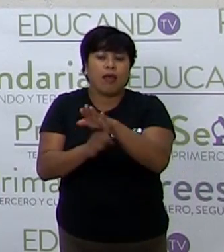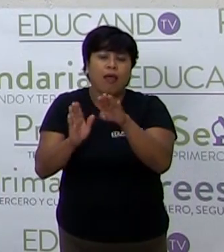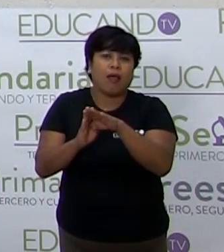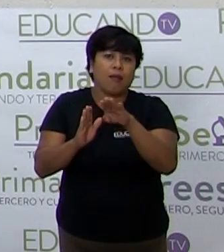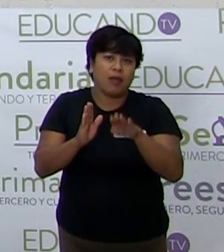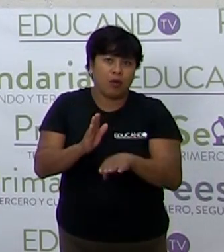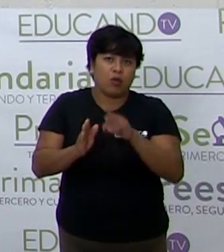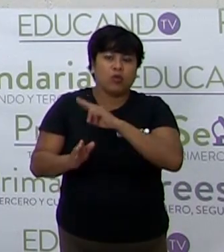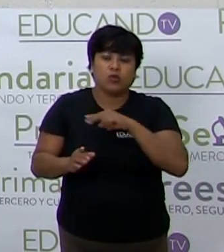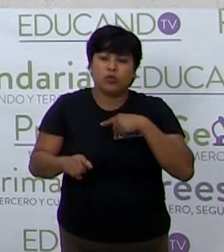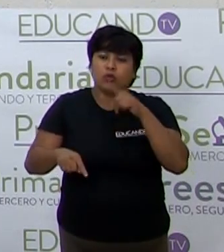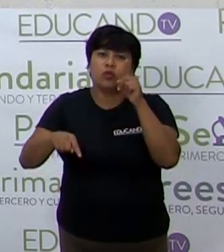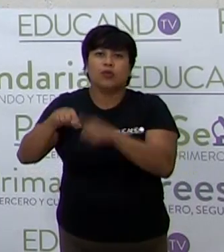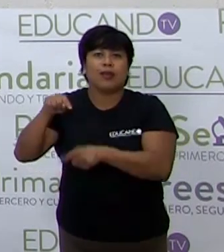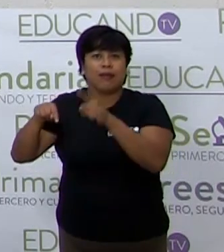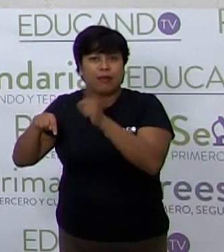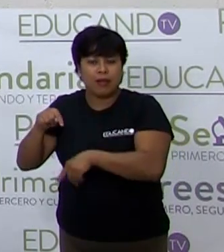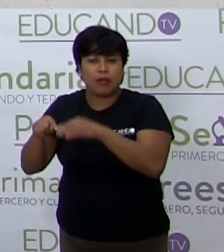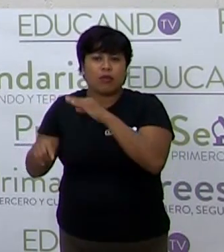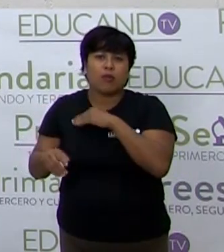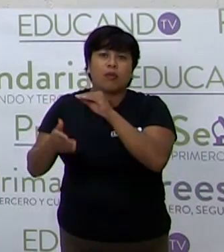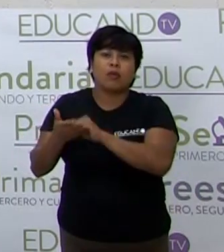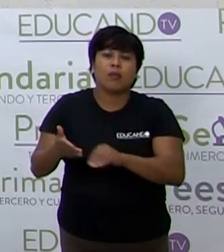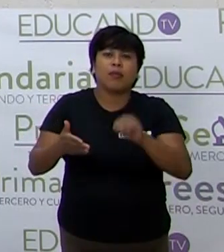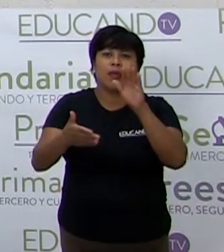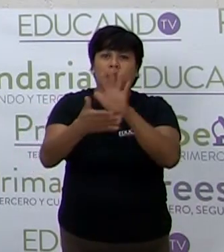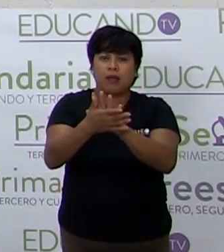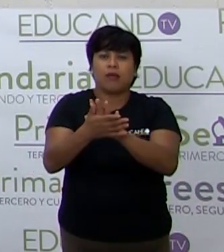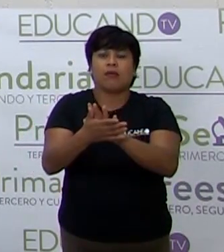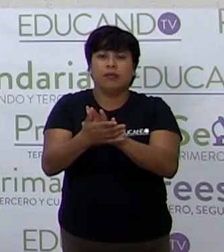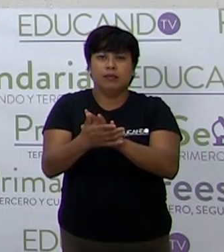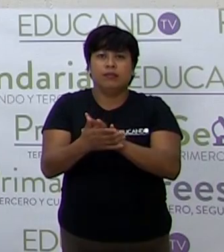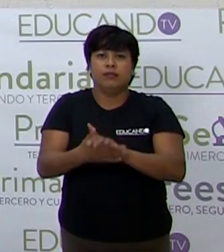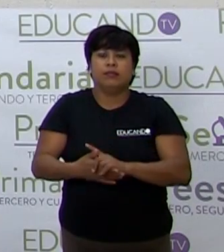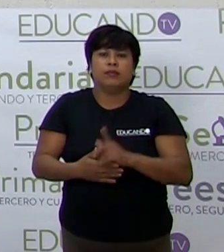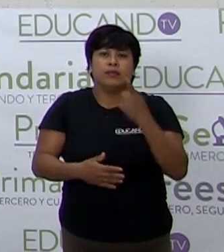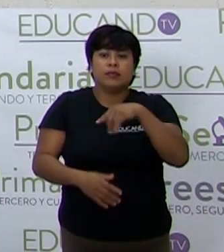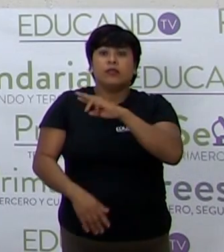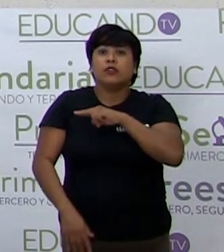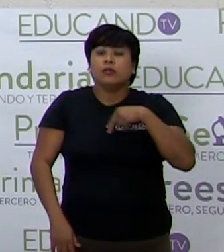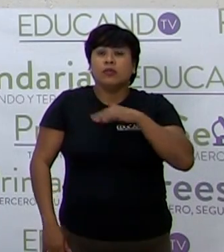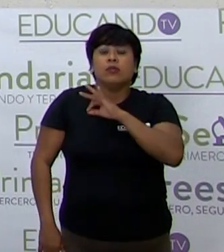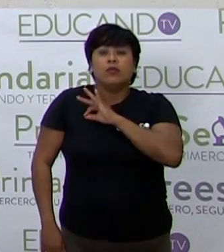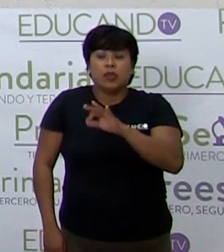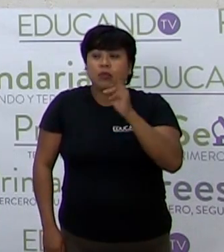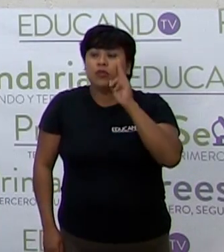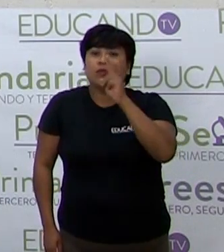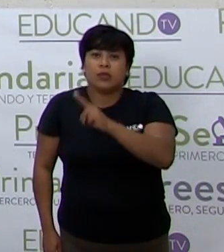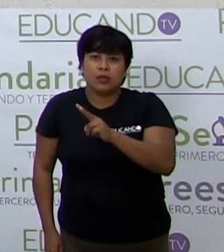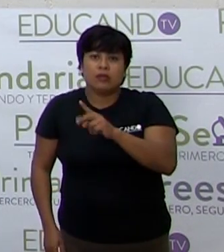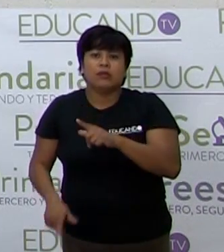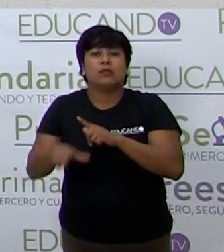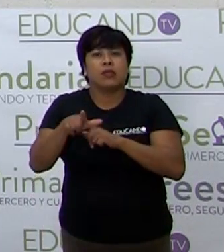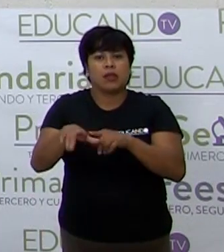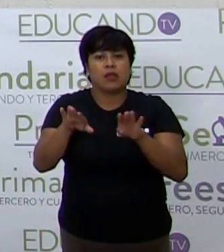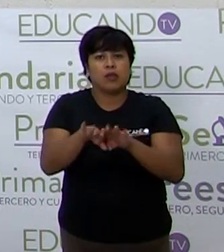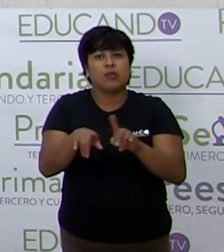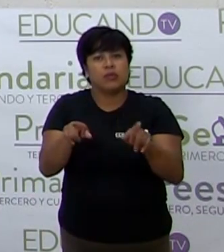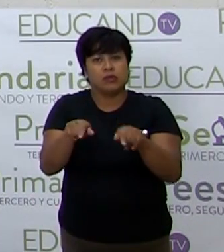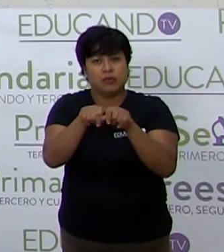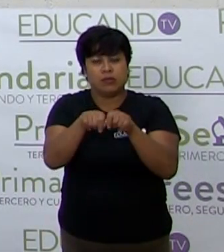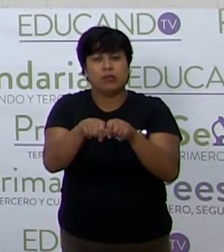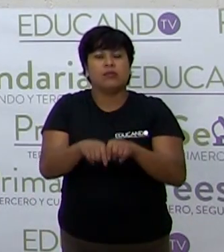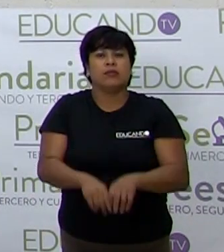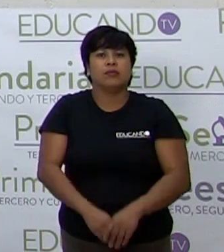lo voy a quitar, voy a pegar este rombo acá, para que podamos seguir ejemplificando.